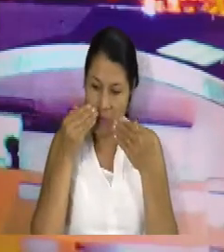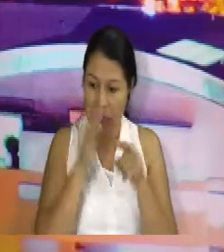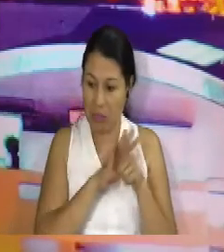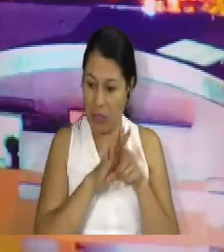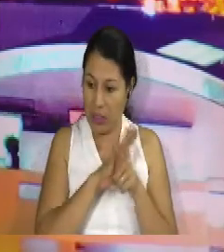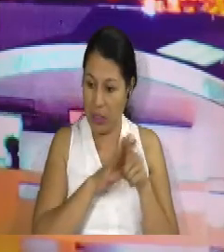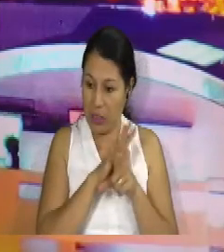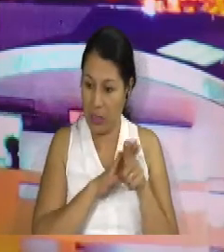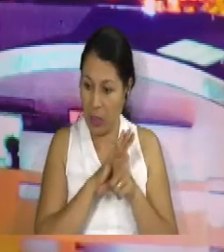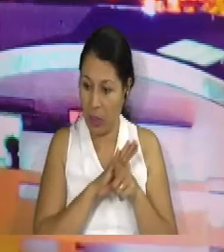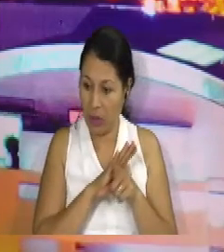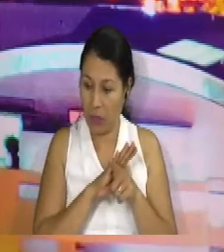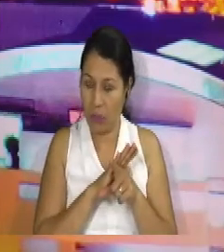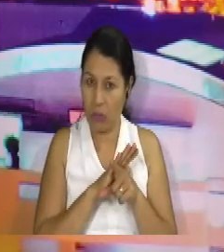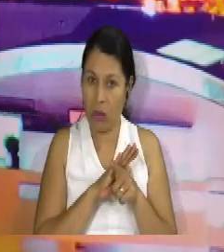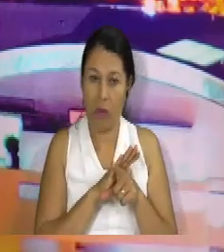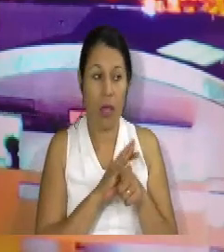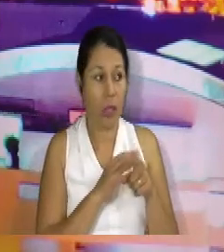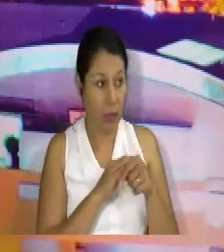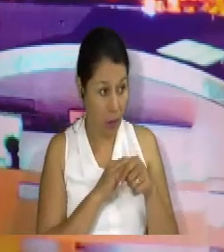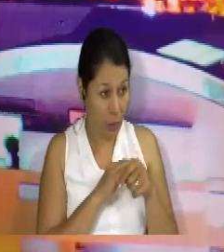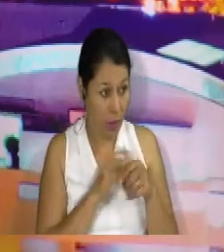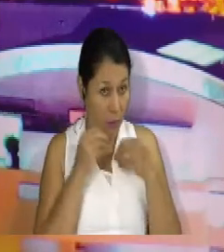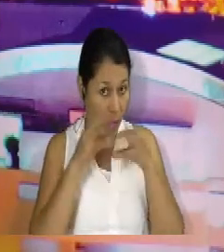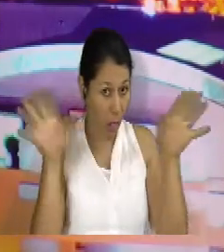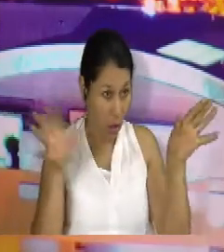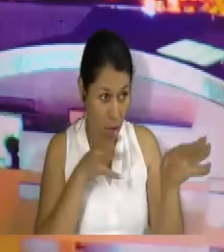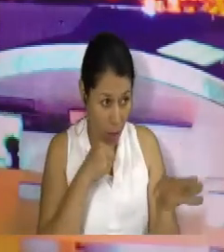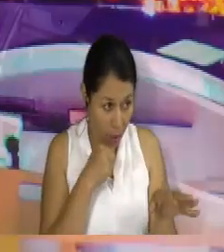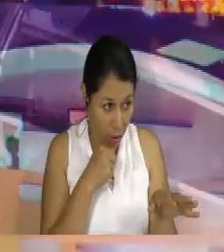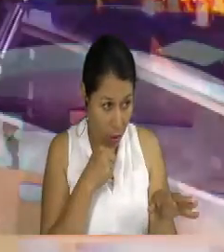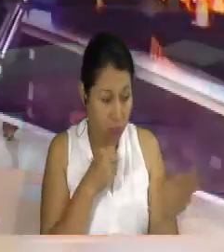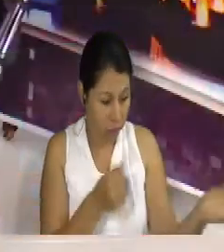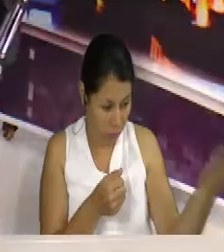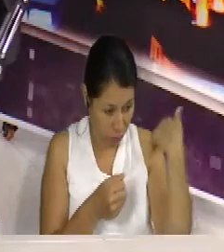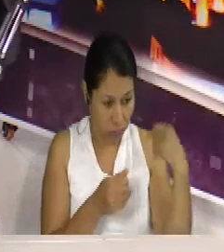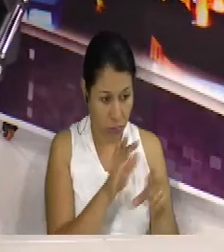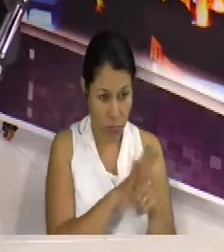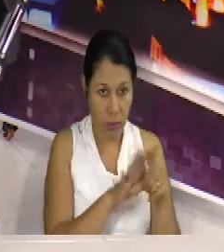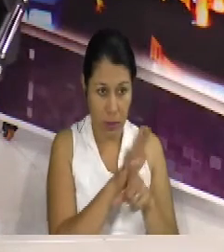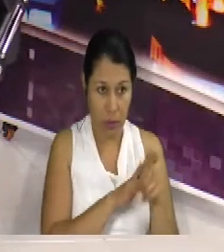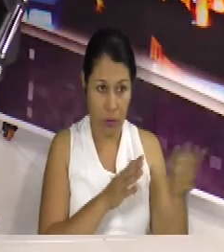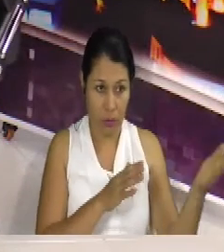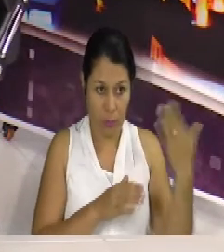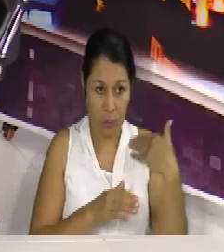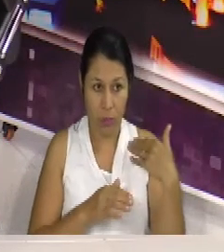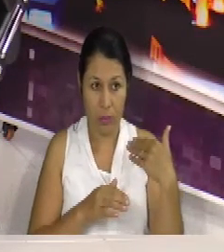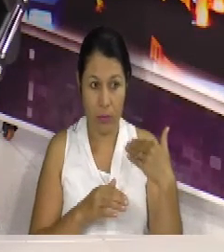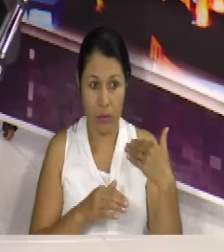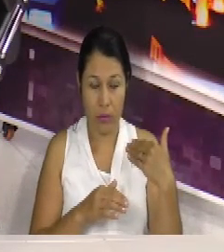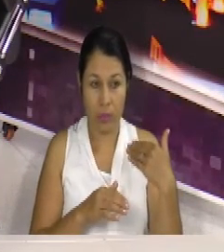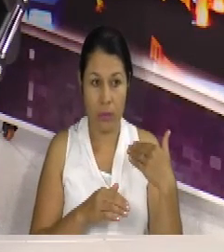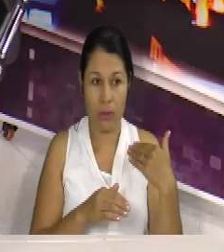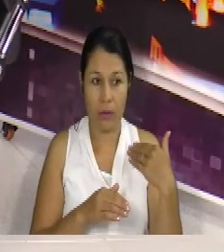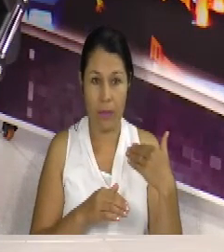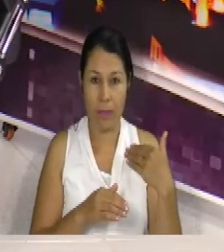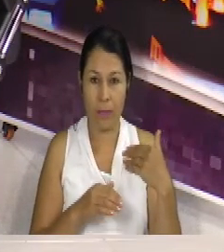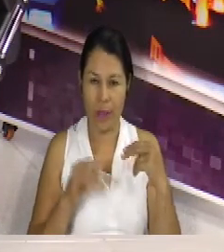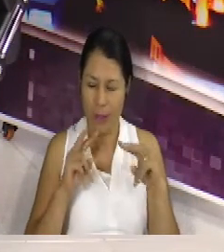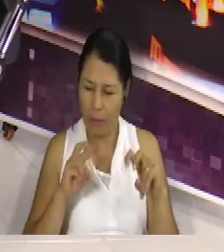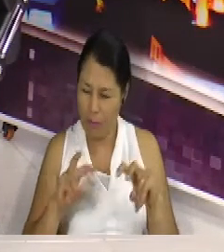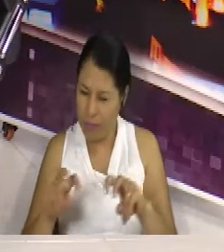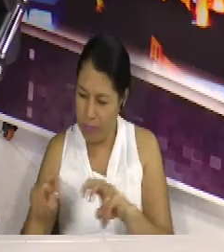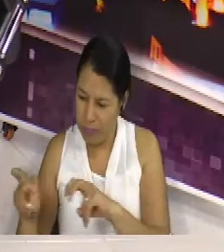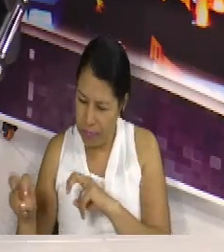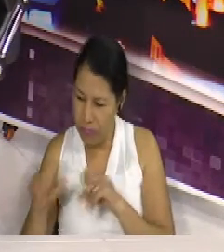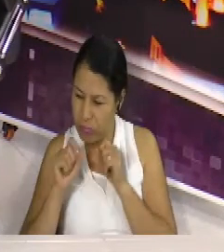cierto, y además uno no va a pelear con la verdad. Entonces me lo mandé, averigüé con las organizaciones sociales, comunales y dirigentes de